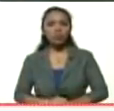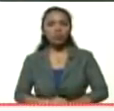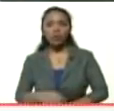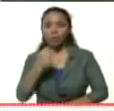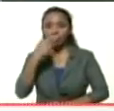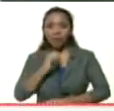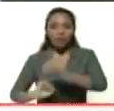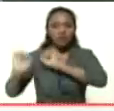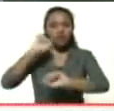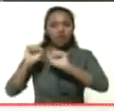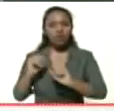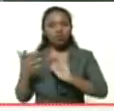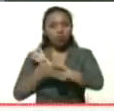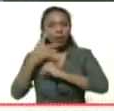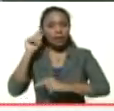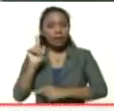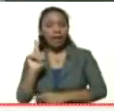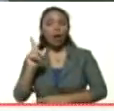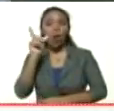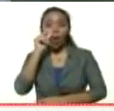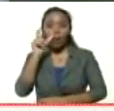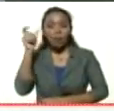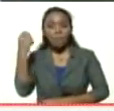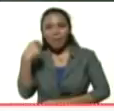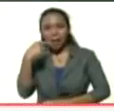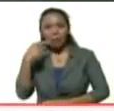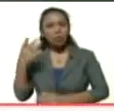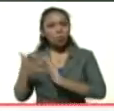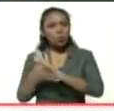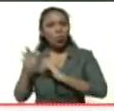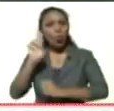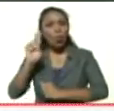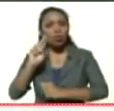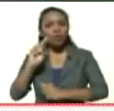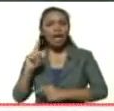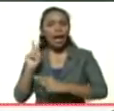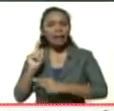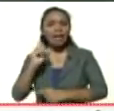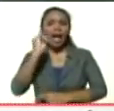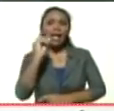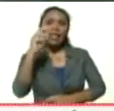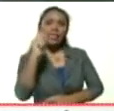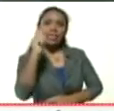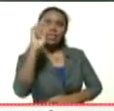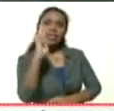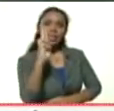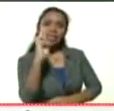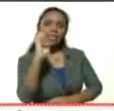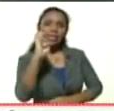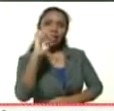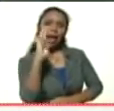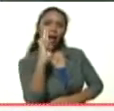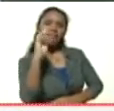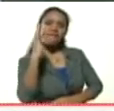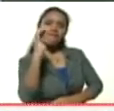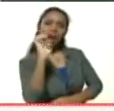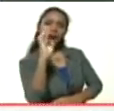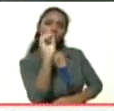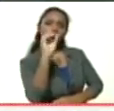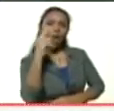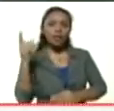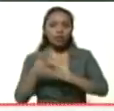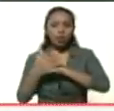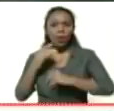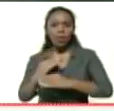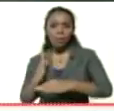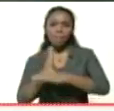de la cloroquina, el interferón como un medicamento que se utiliza con notable éxito, sobre todo en los pacientes con insuficiencia